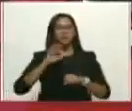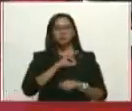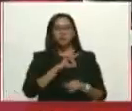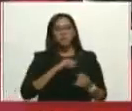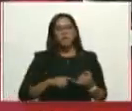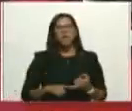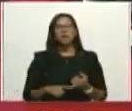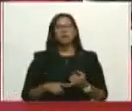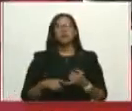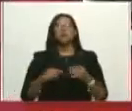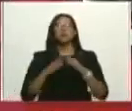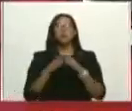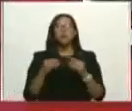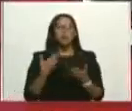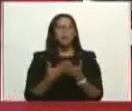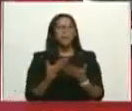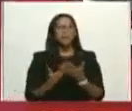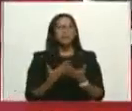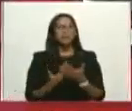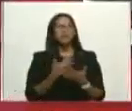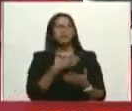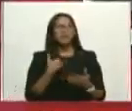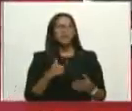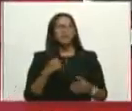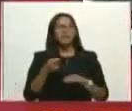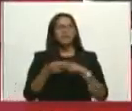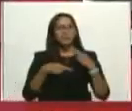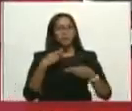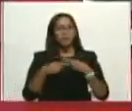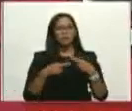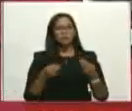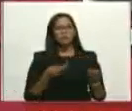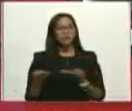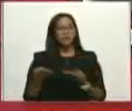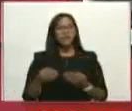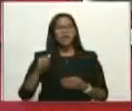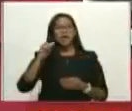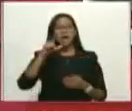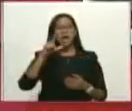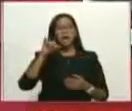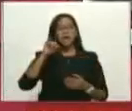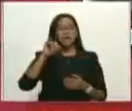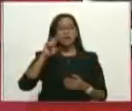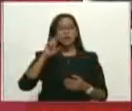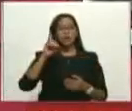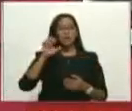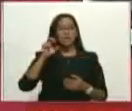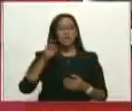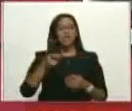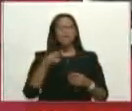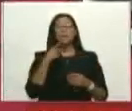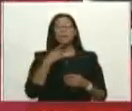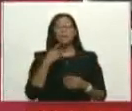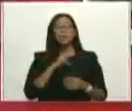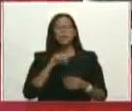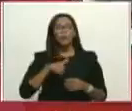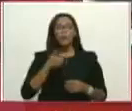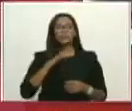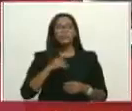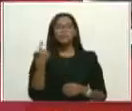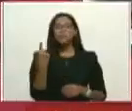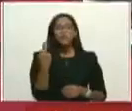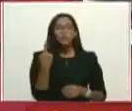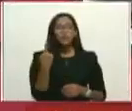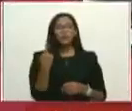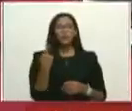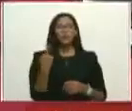todos los partidos que quieran estar en la revolución, bienvenido. Ali Rodríguez nos decía, presidente, que en política no, no se podía quedar solo con los que